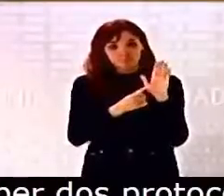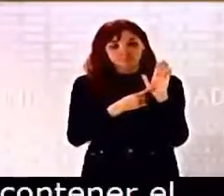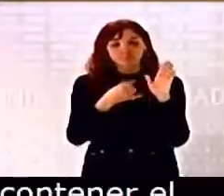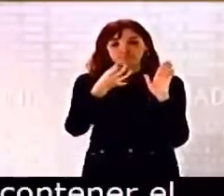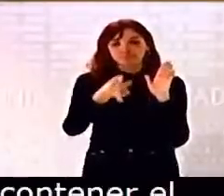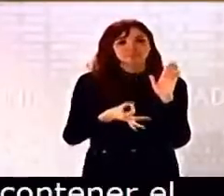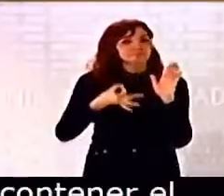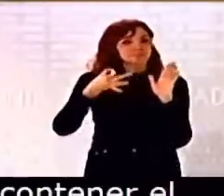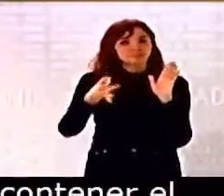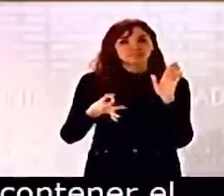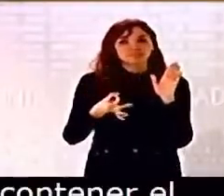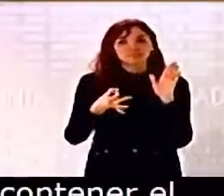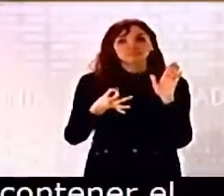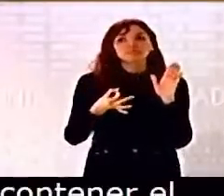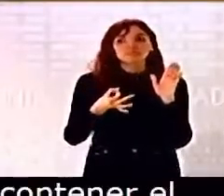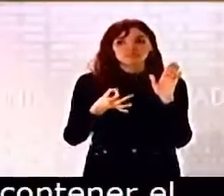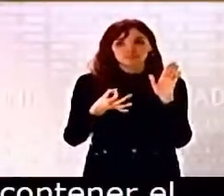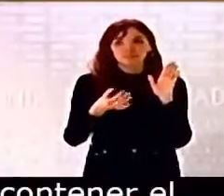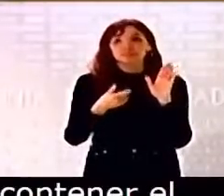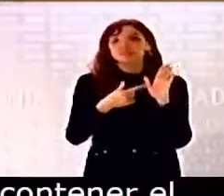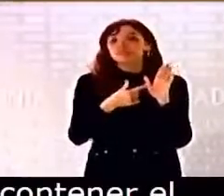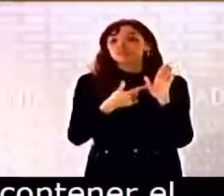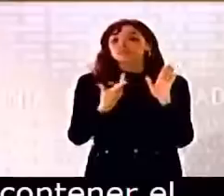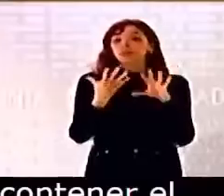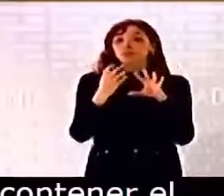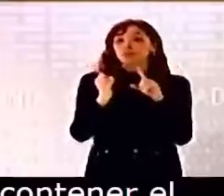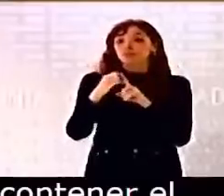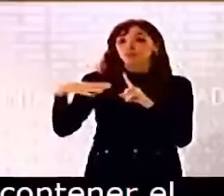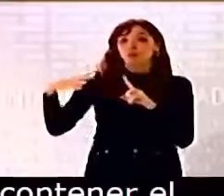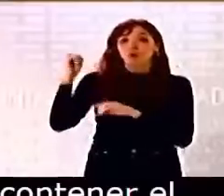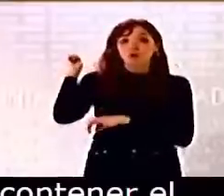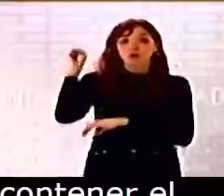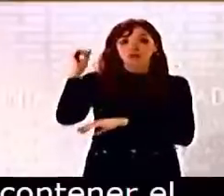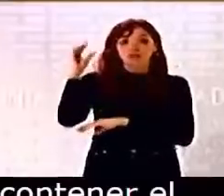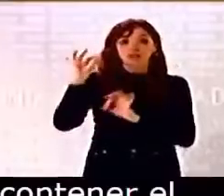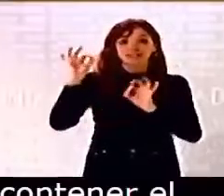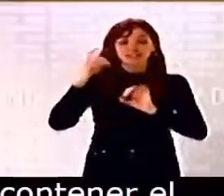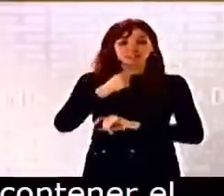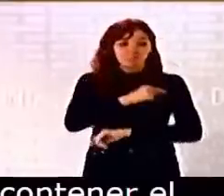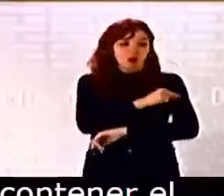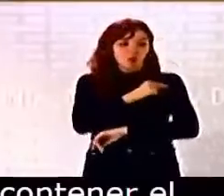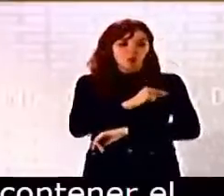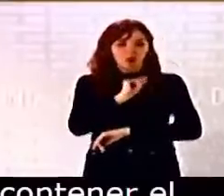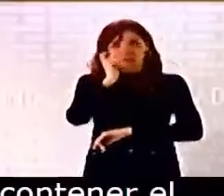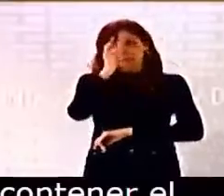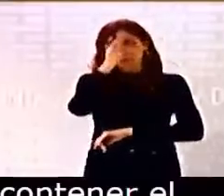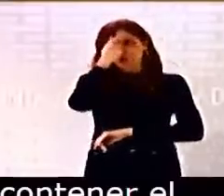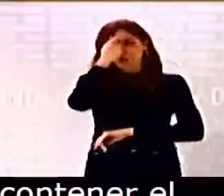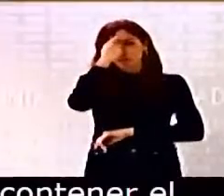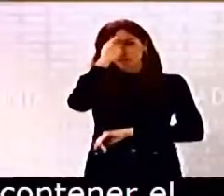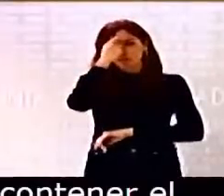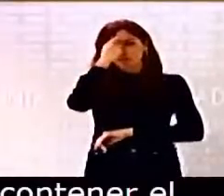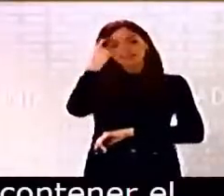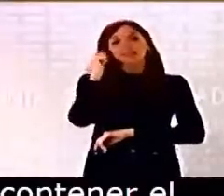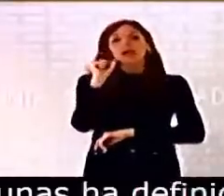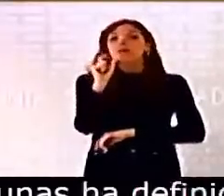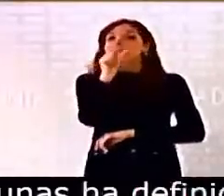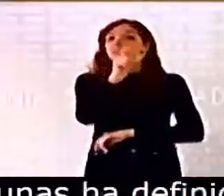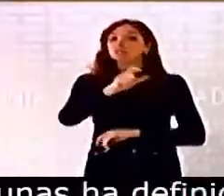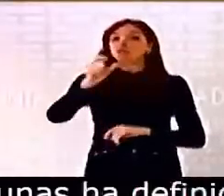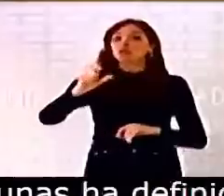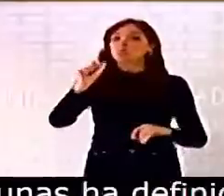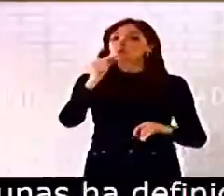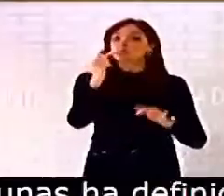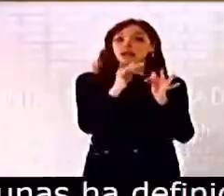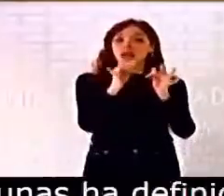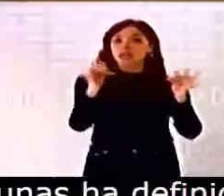momento es que la ponencia de vacunas ha definido lo que es personal de primera línea. Y eso